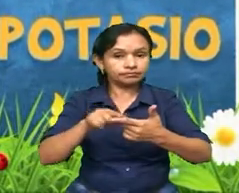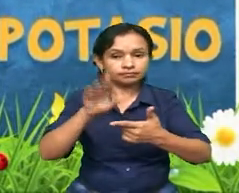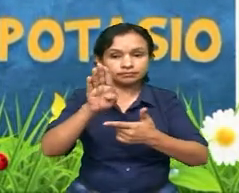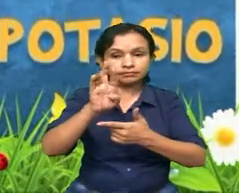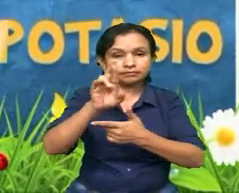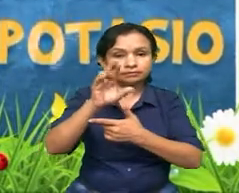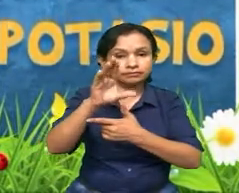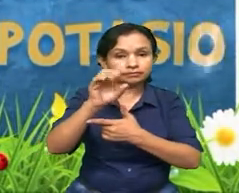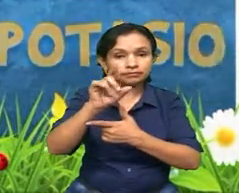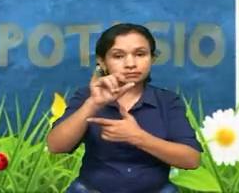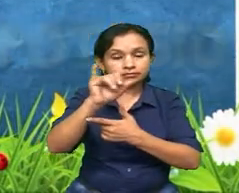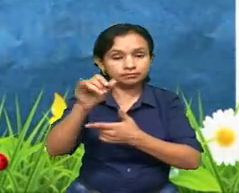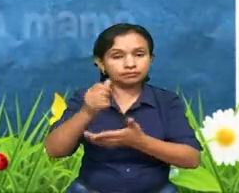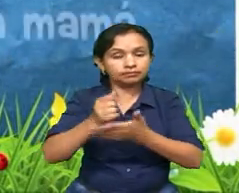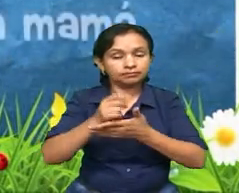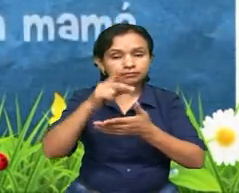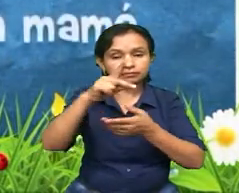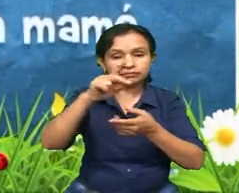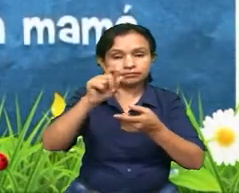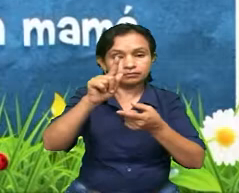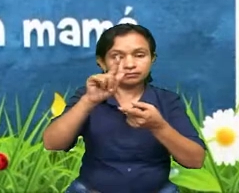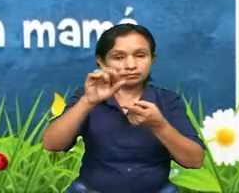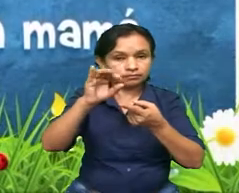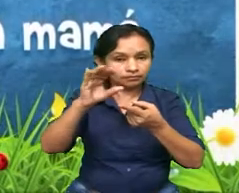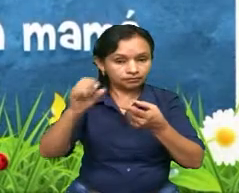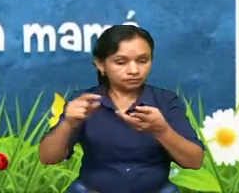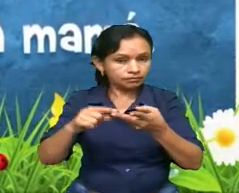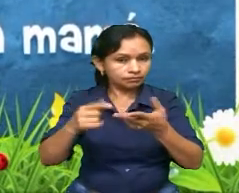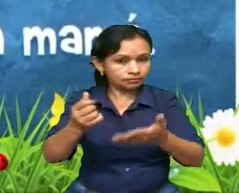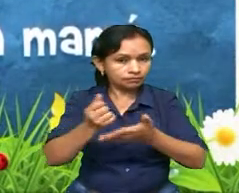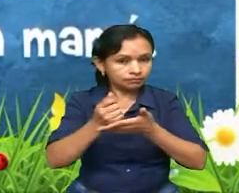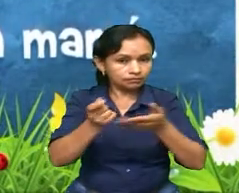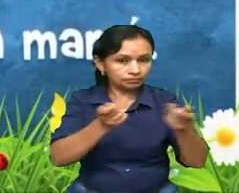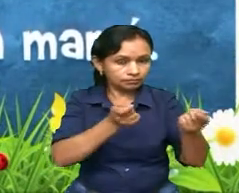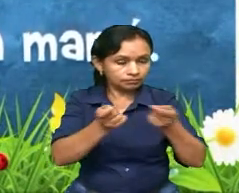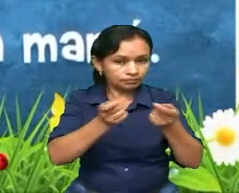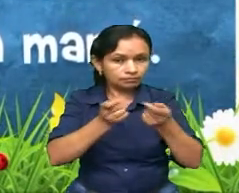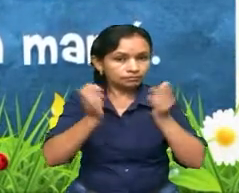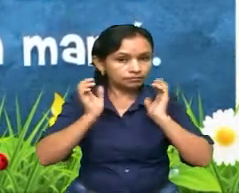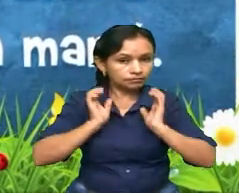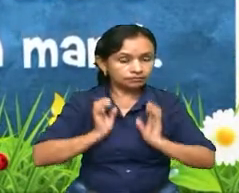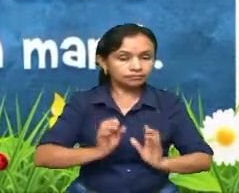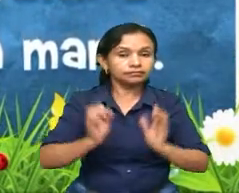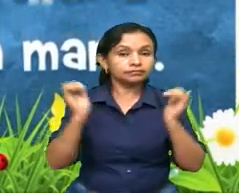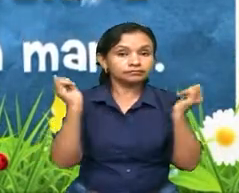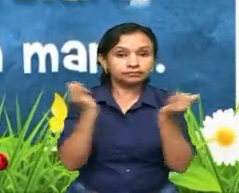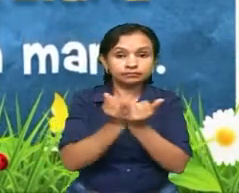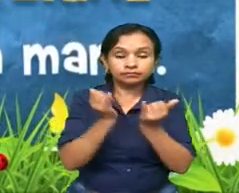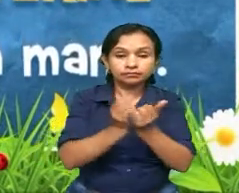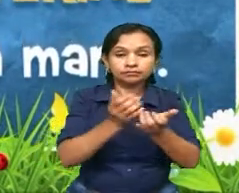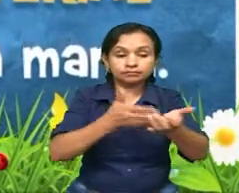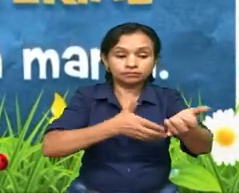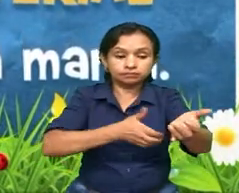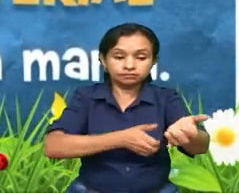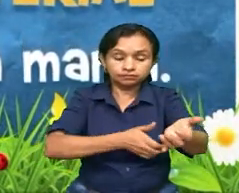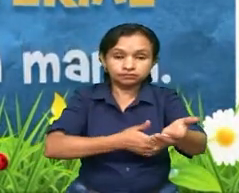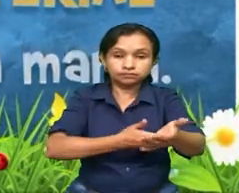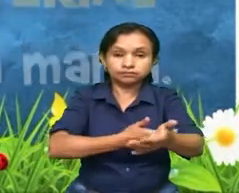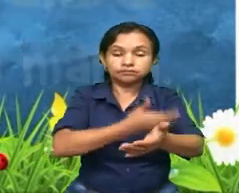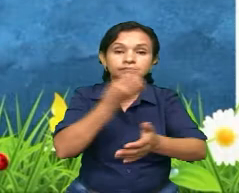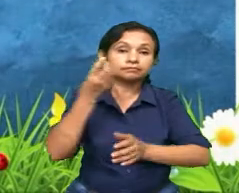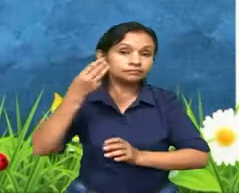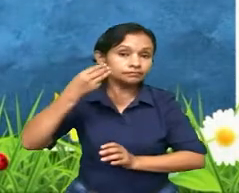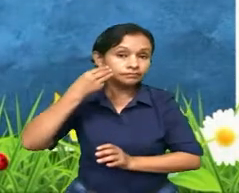brócoli también nos ofrece potasio, que no solo se encarga de regular fluidos, sino también la presión arterial de la